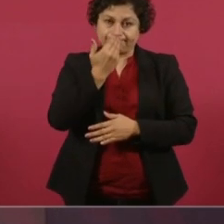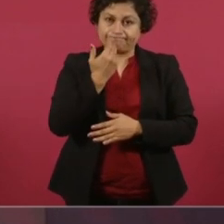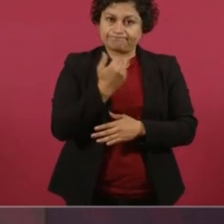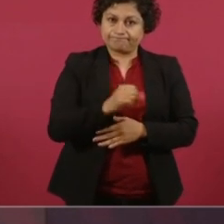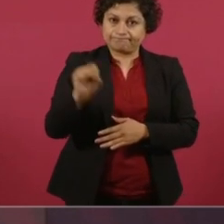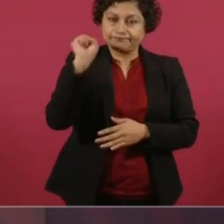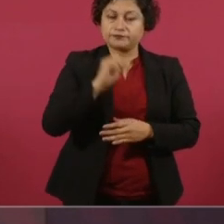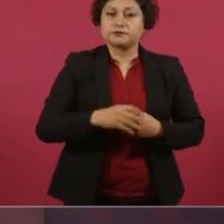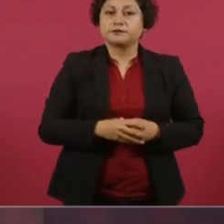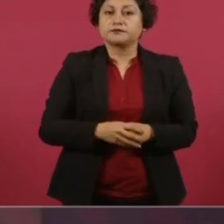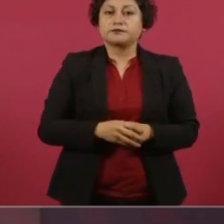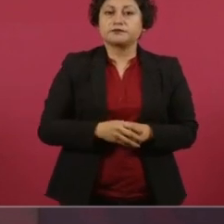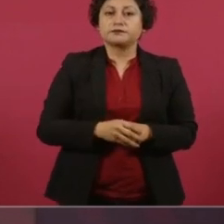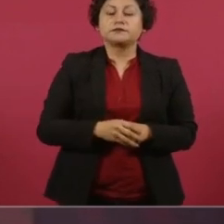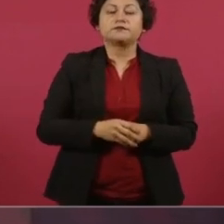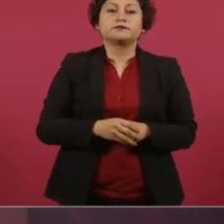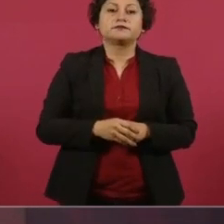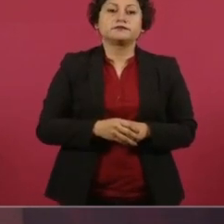que